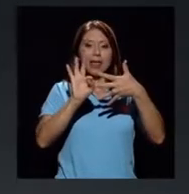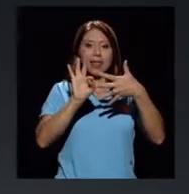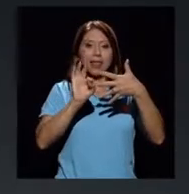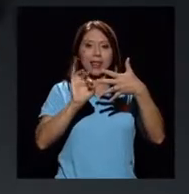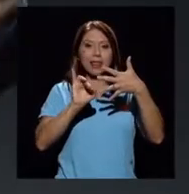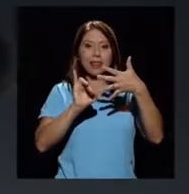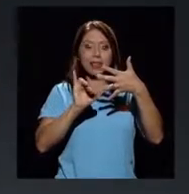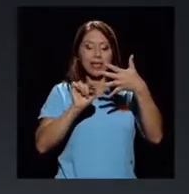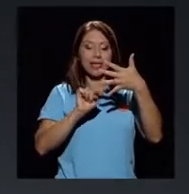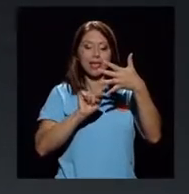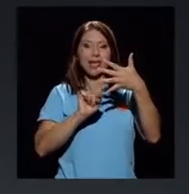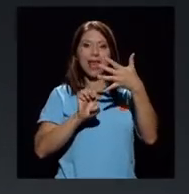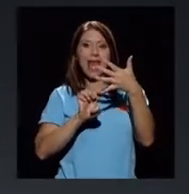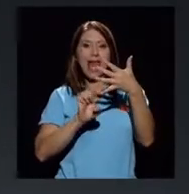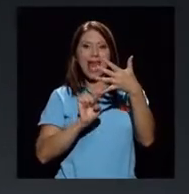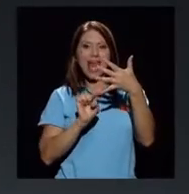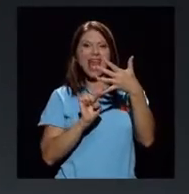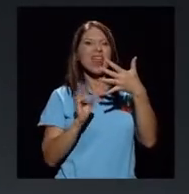vienen